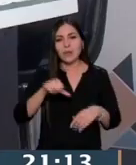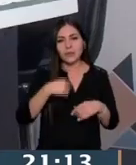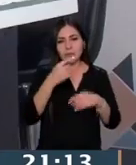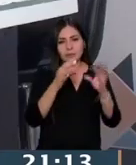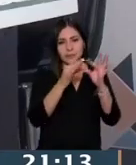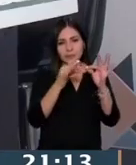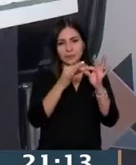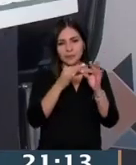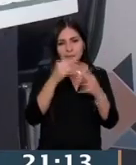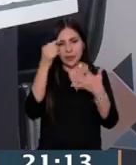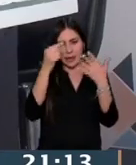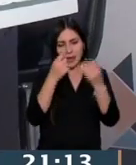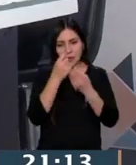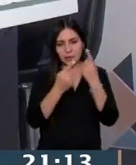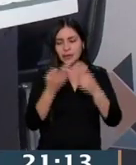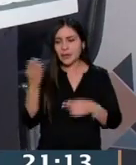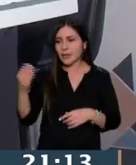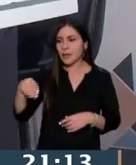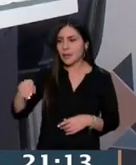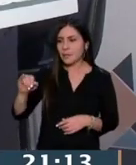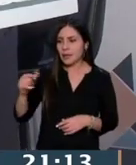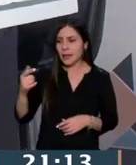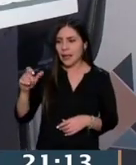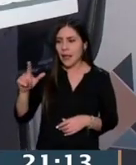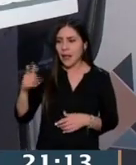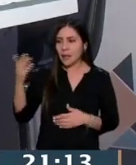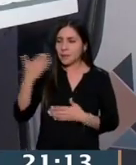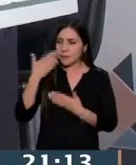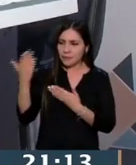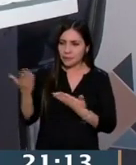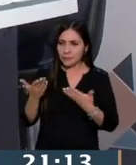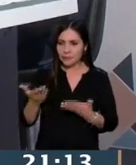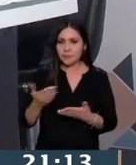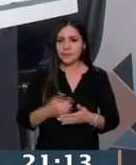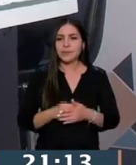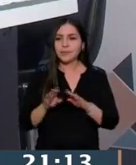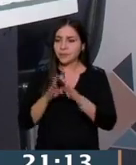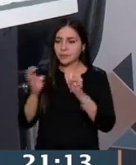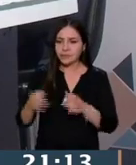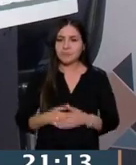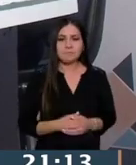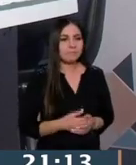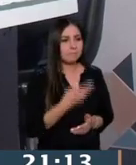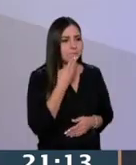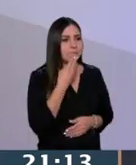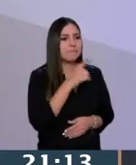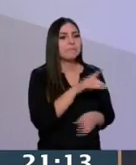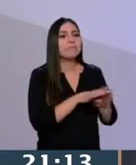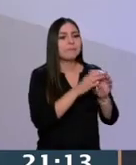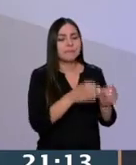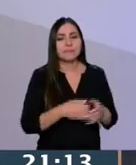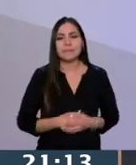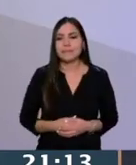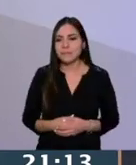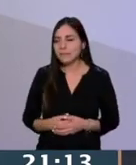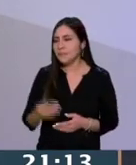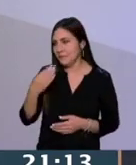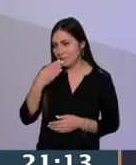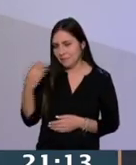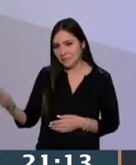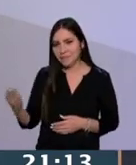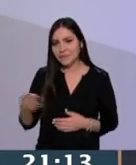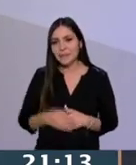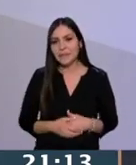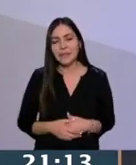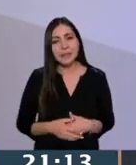al cual le doy la bienvenida siempre. ¿Cómo estás? Muy bien, Azul, gracias. ¿Tú qué tal? Bien, pues, a ver, ¿por qué no? Fueron varios temas, creo